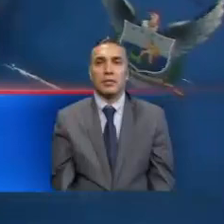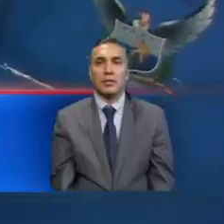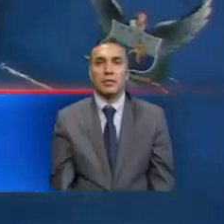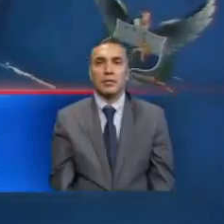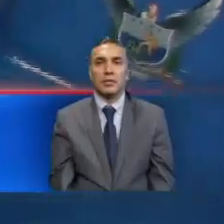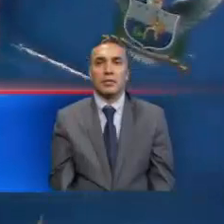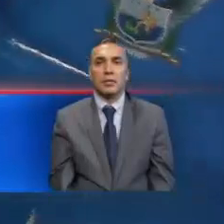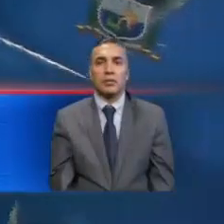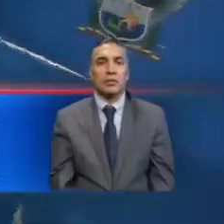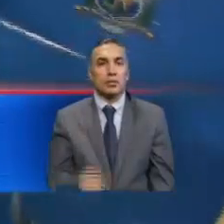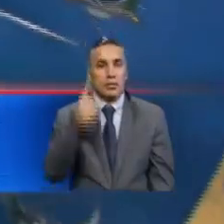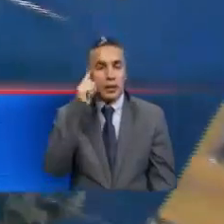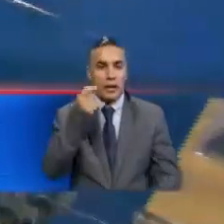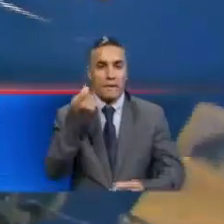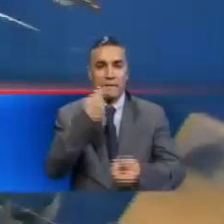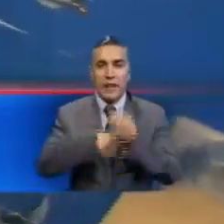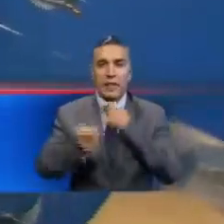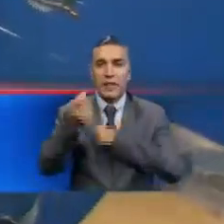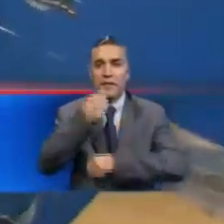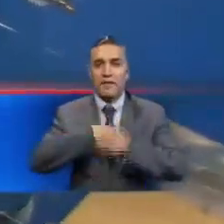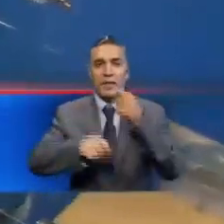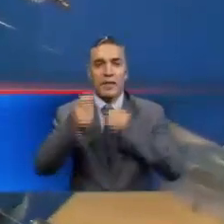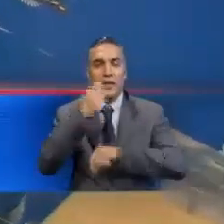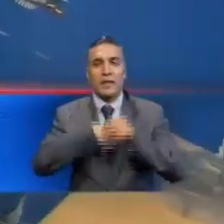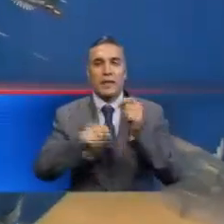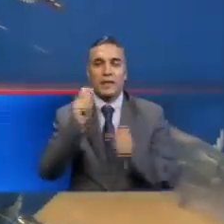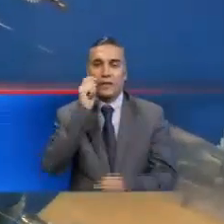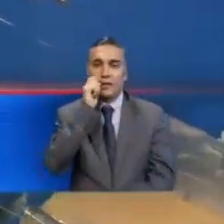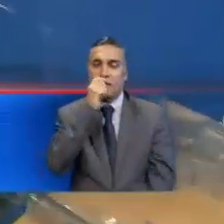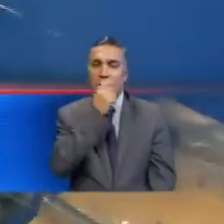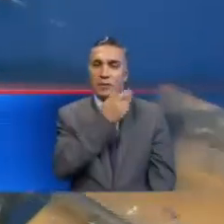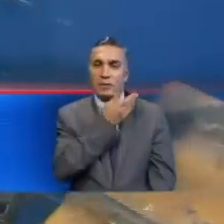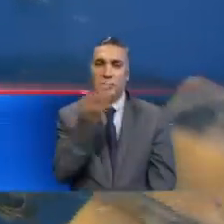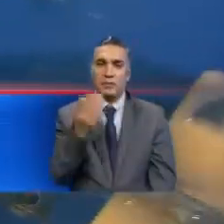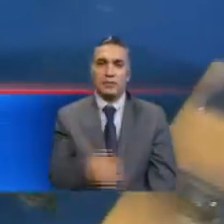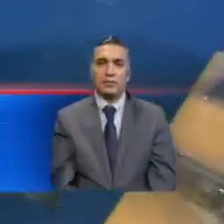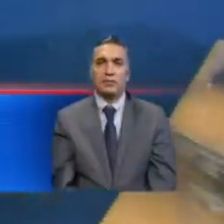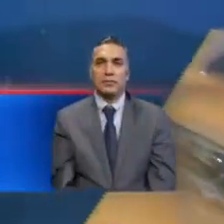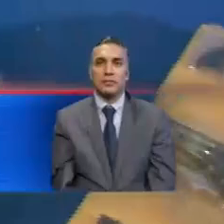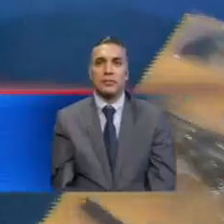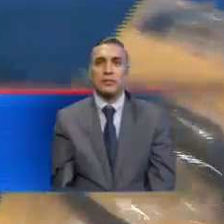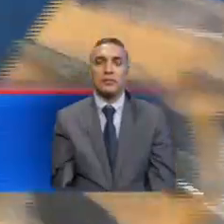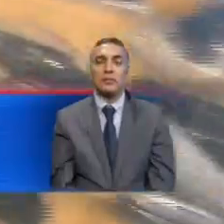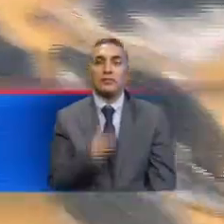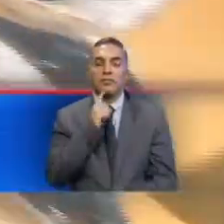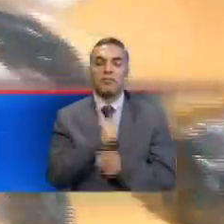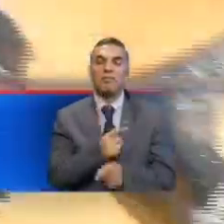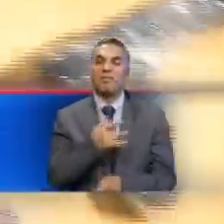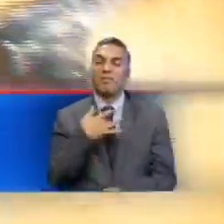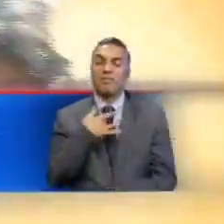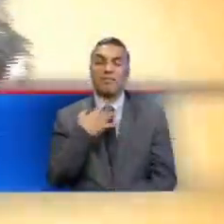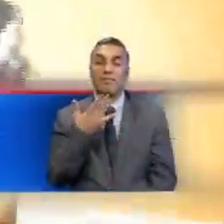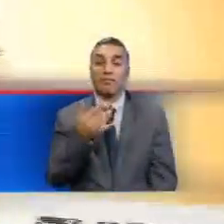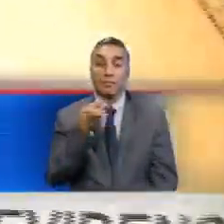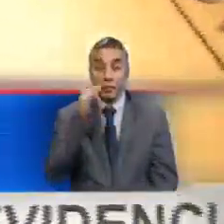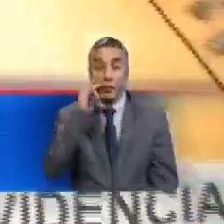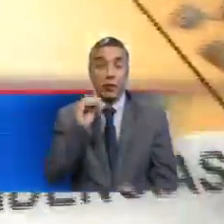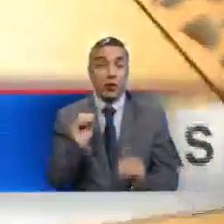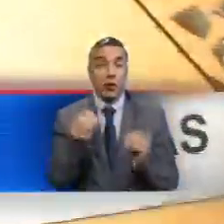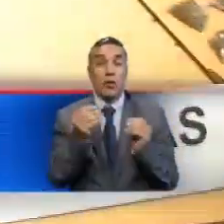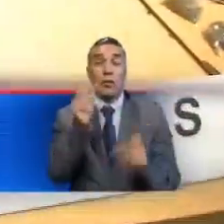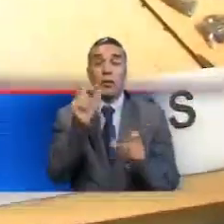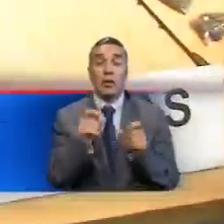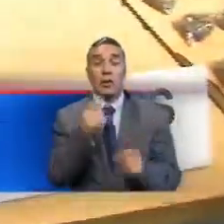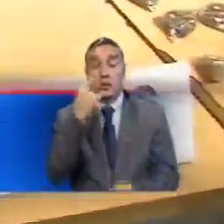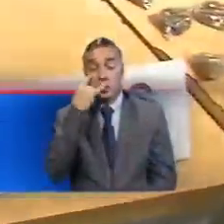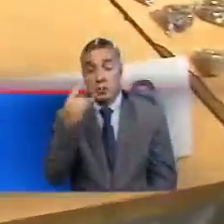hacerlos un centro de expendio de este tipo de sustancias para el consumo, lamentablemente, de los niños, jóvenes y personas. Ustedes